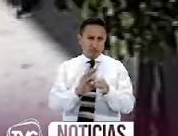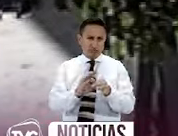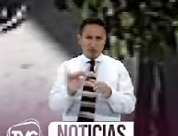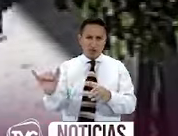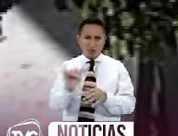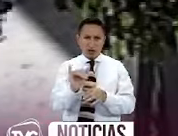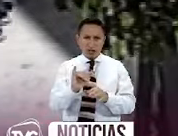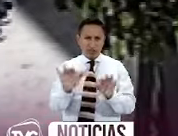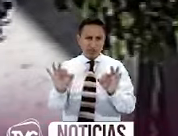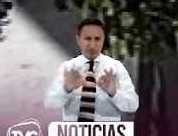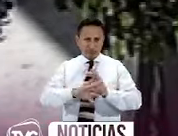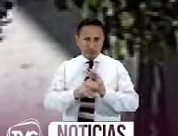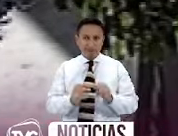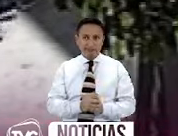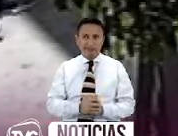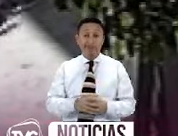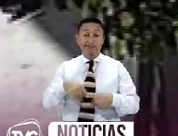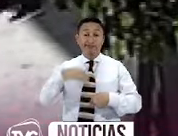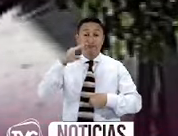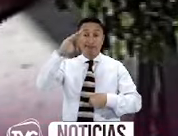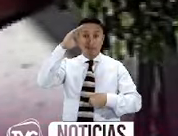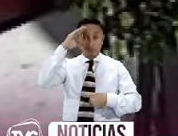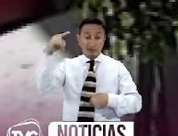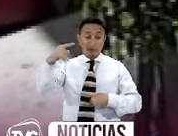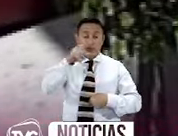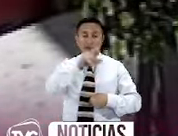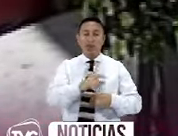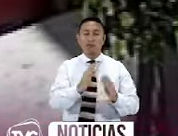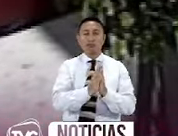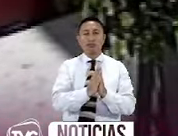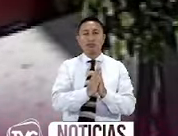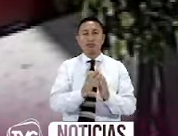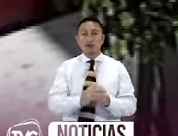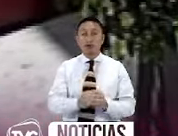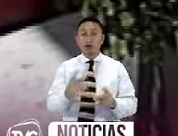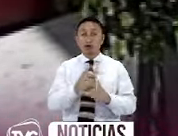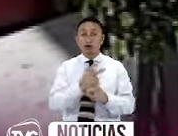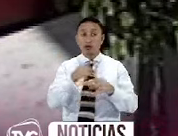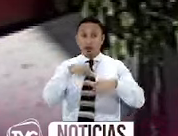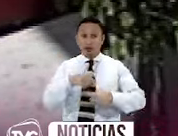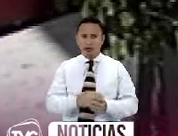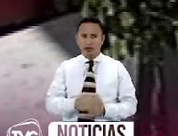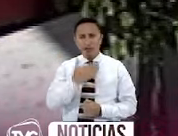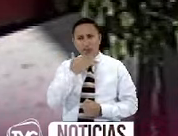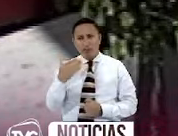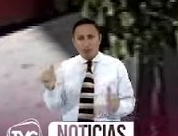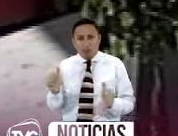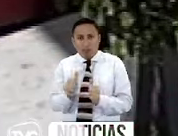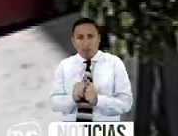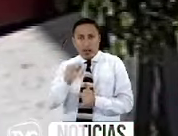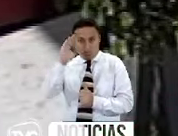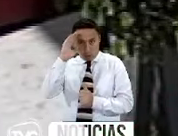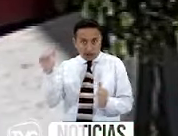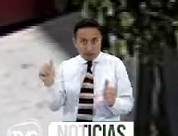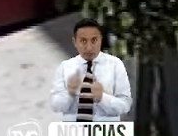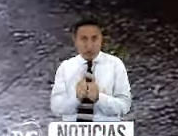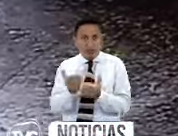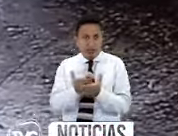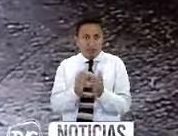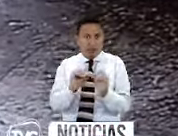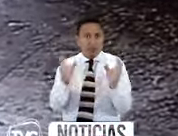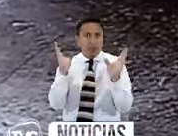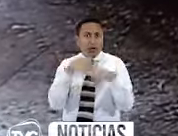Los gendarmes hacen un llamado a los ciudadanos para que hagan uso del traslado de valores, un servicio que es totalmente